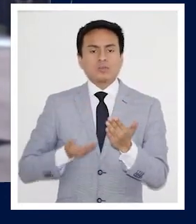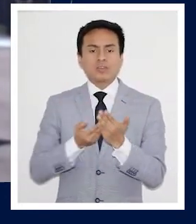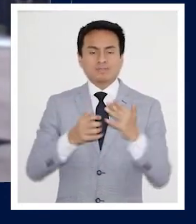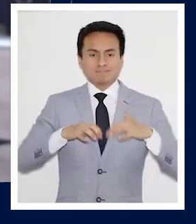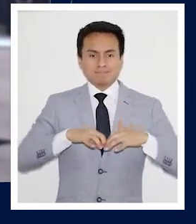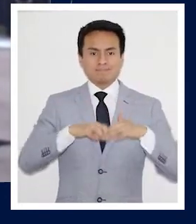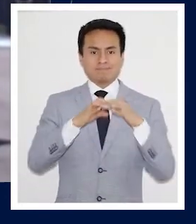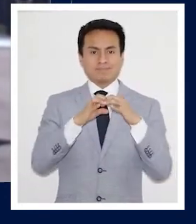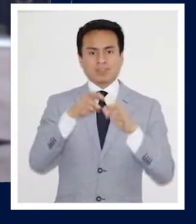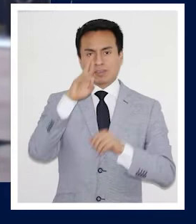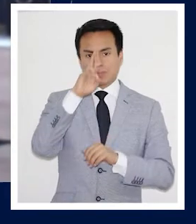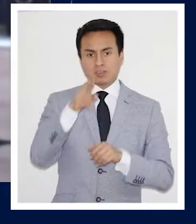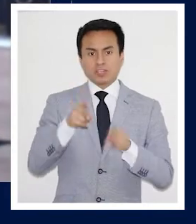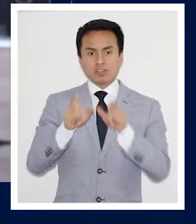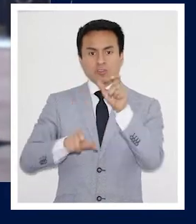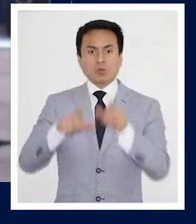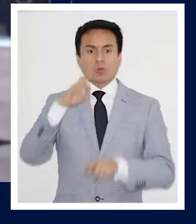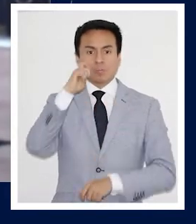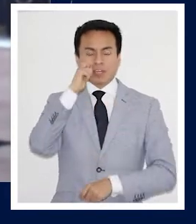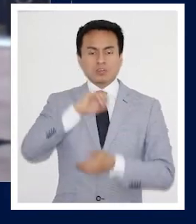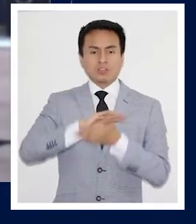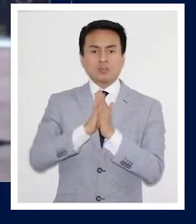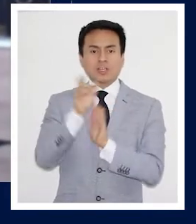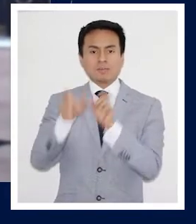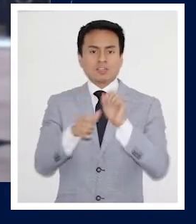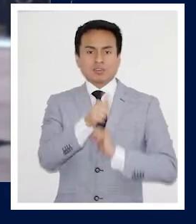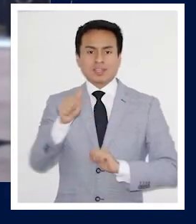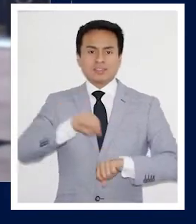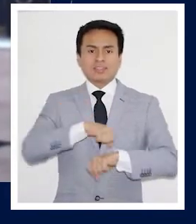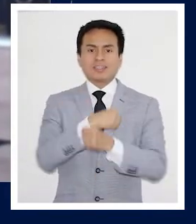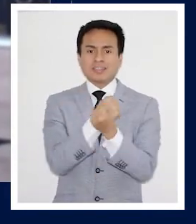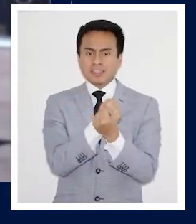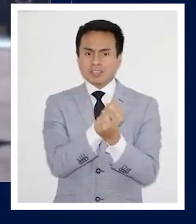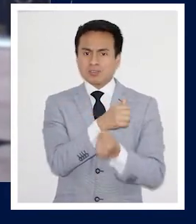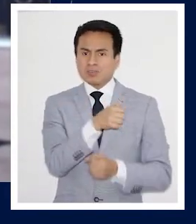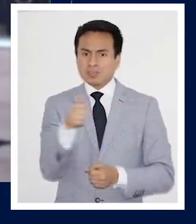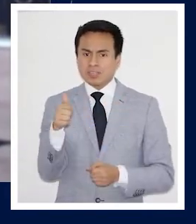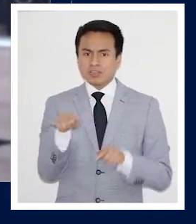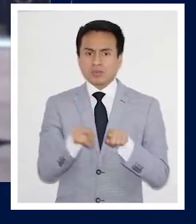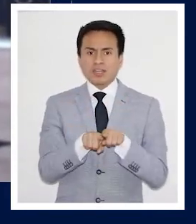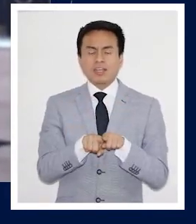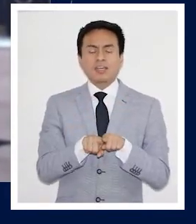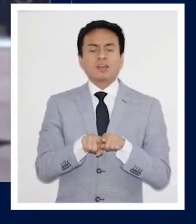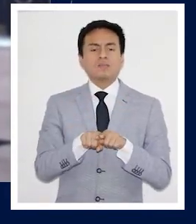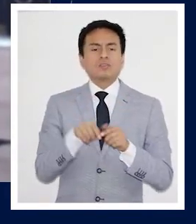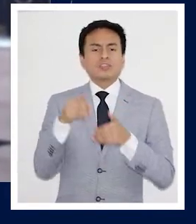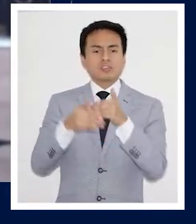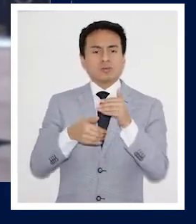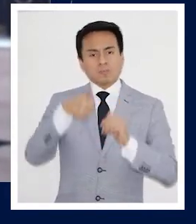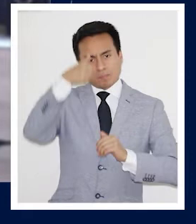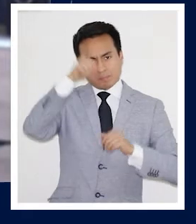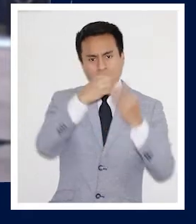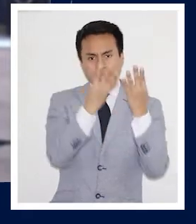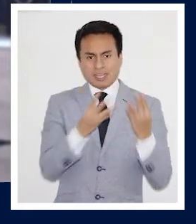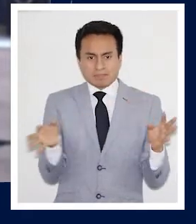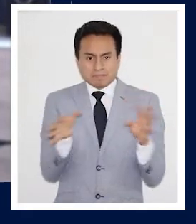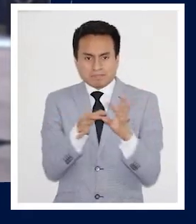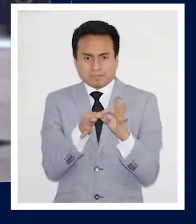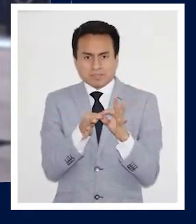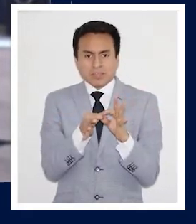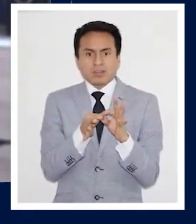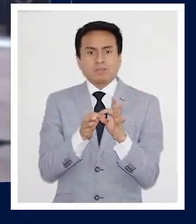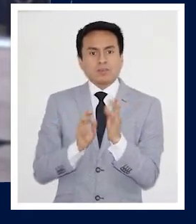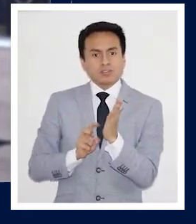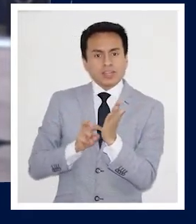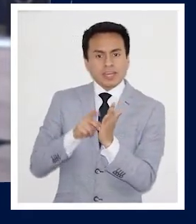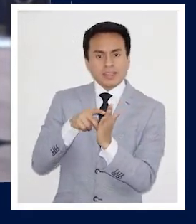que contribuya al fortalecimiento del respeto de los derechos humanos de todas las personas detenidas y del proceso penal en su conjunto. Este es un